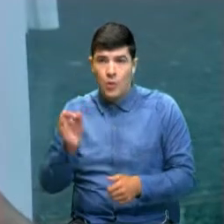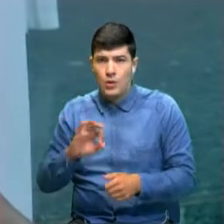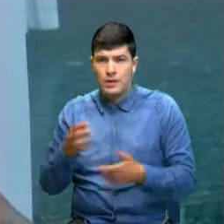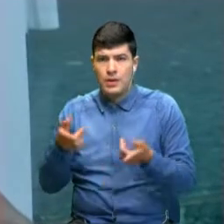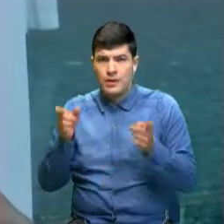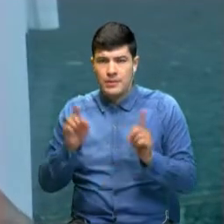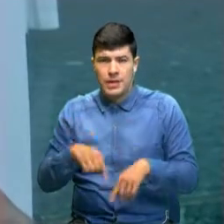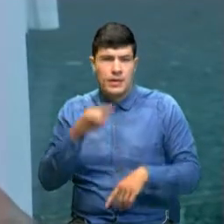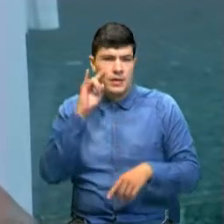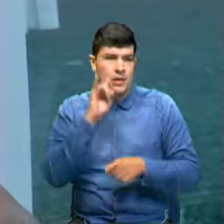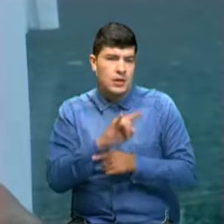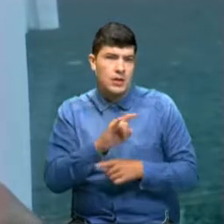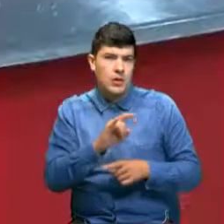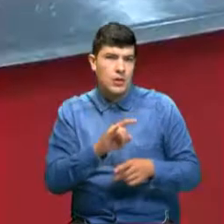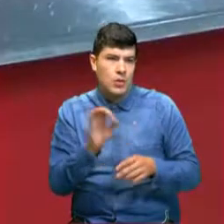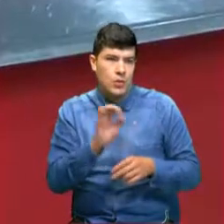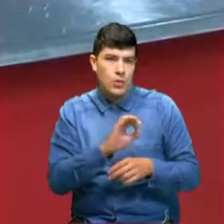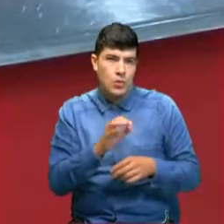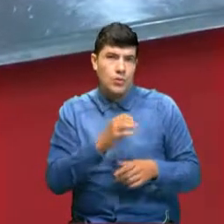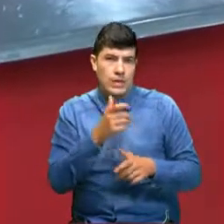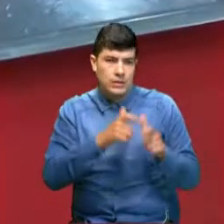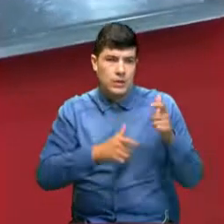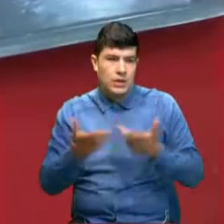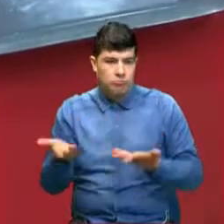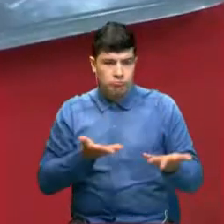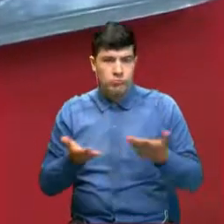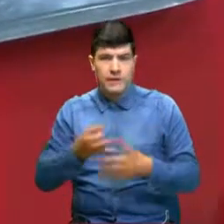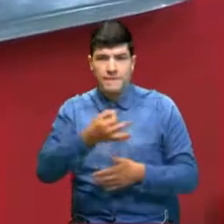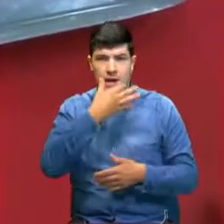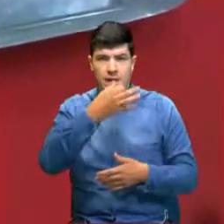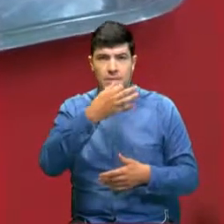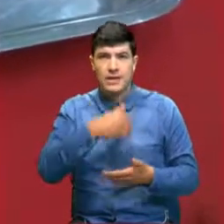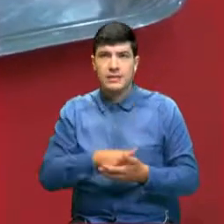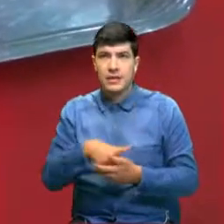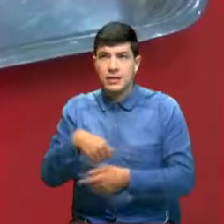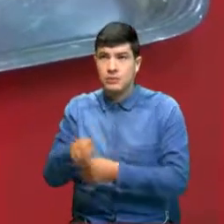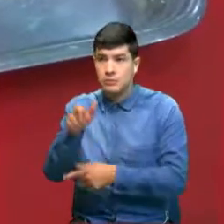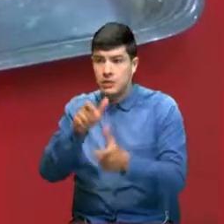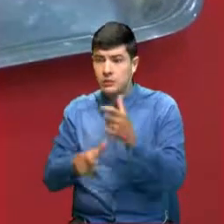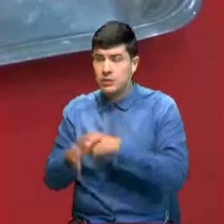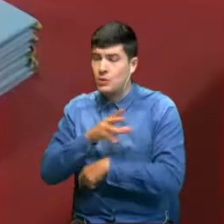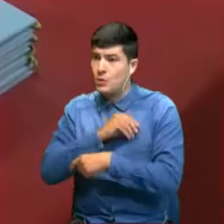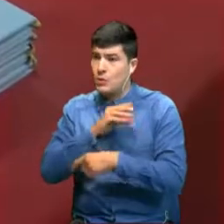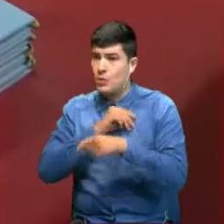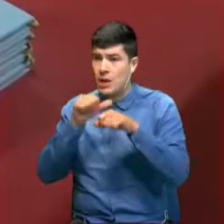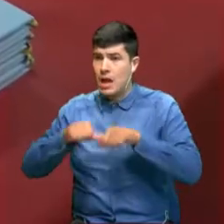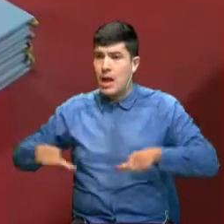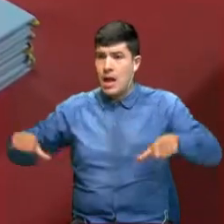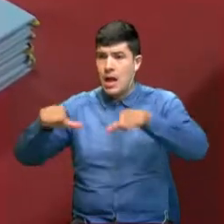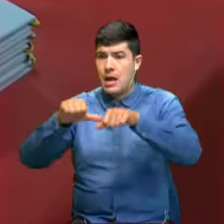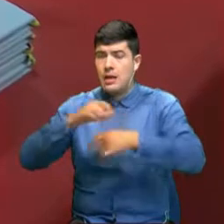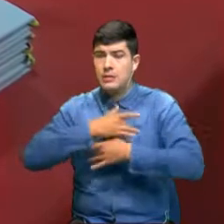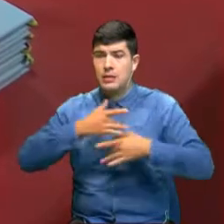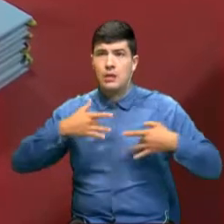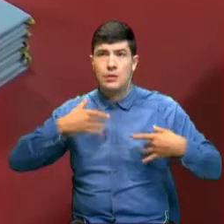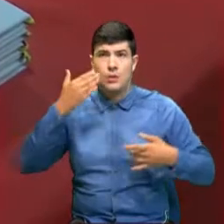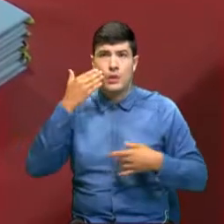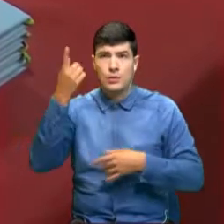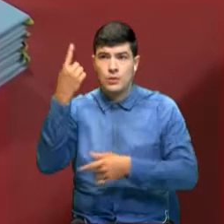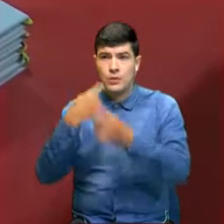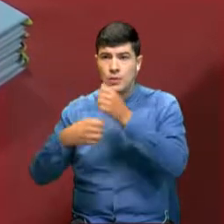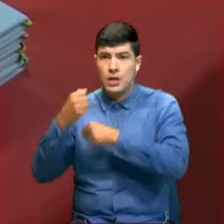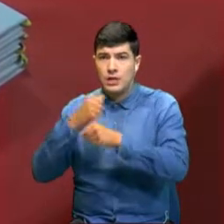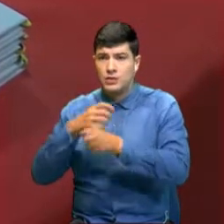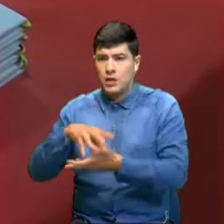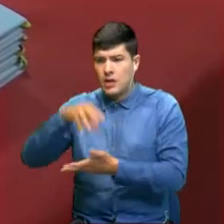regente en farmacia con mucha satisfacción reciben esta certificación en el área de la salud quienes durante un año recibieron el